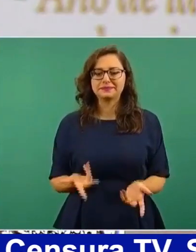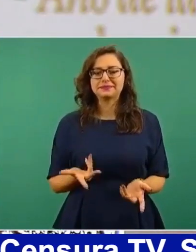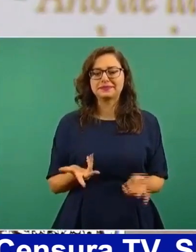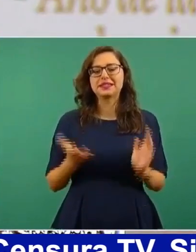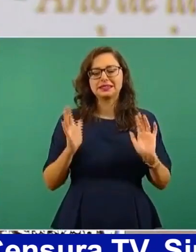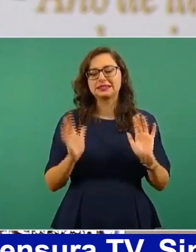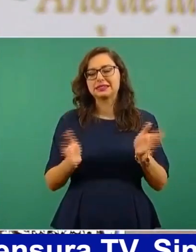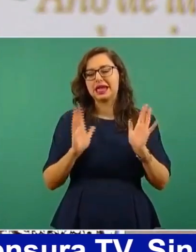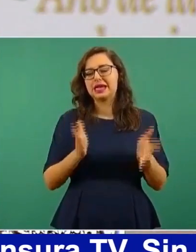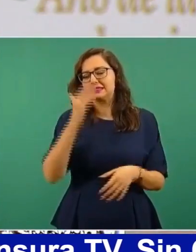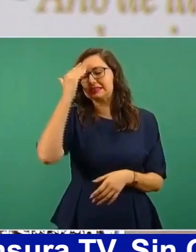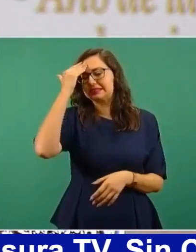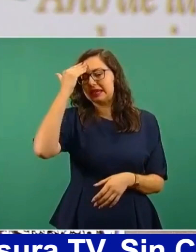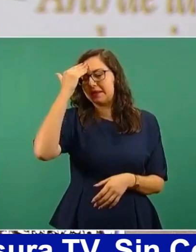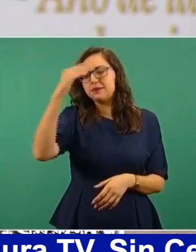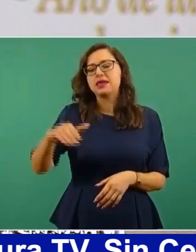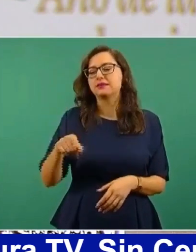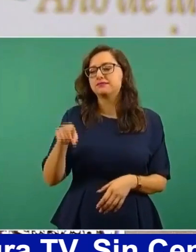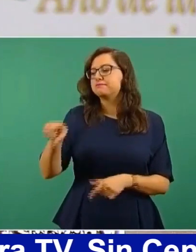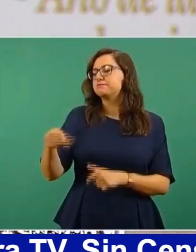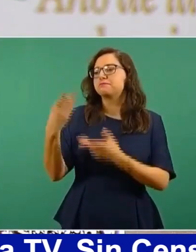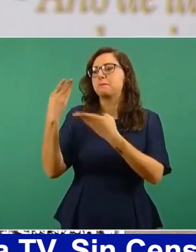quién iba a quedarse